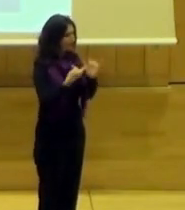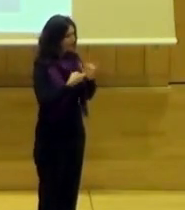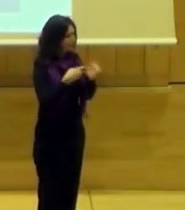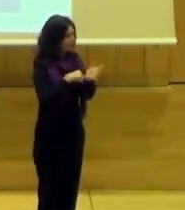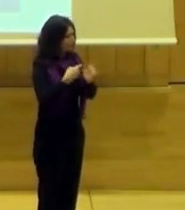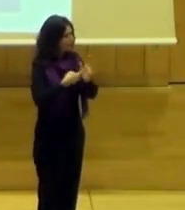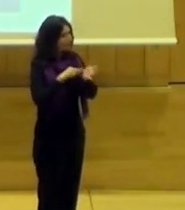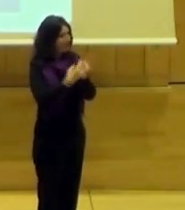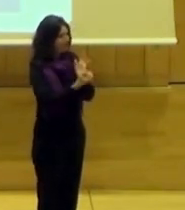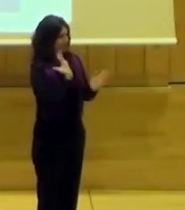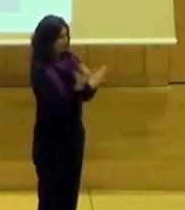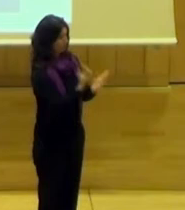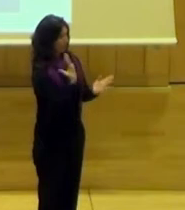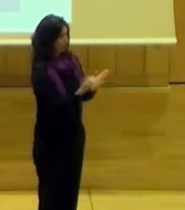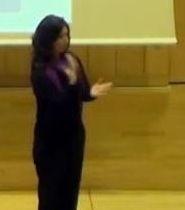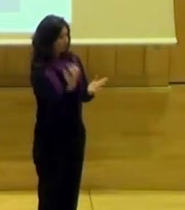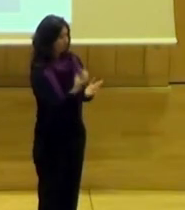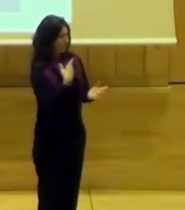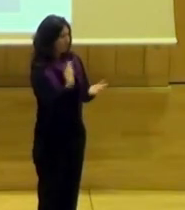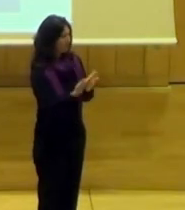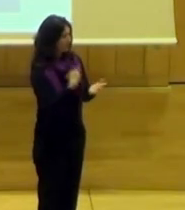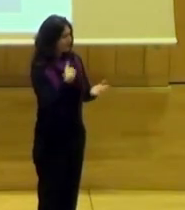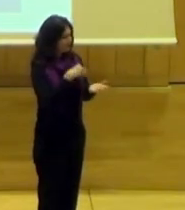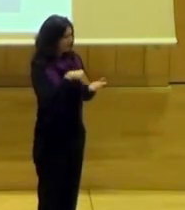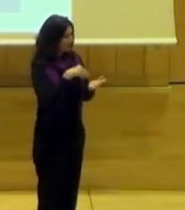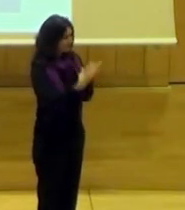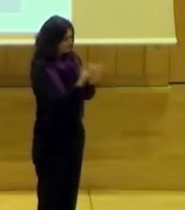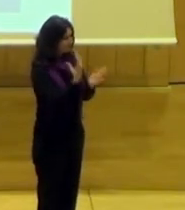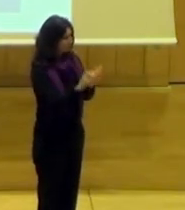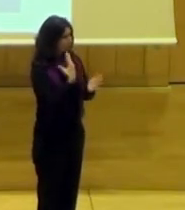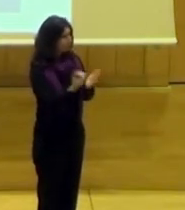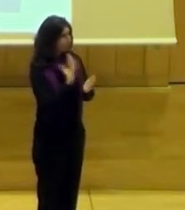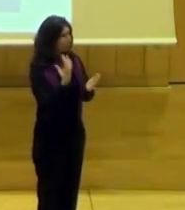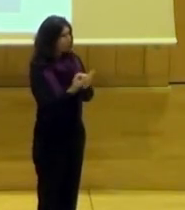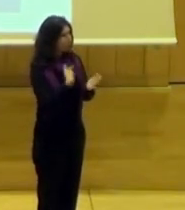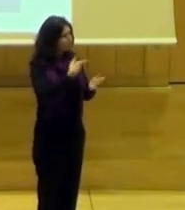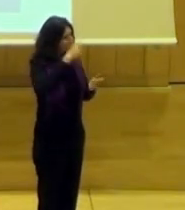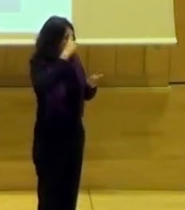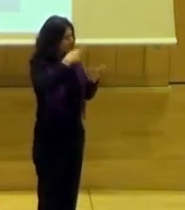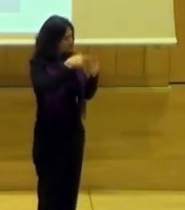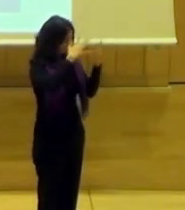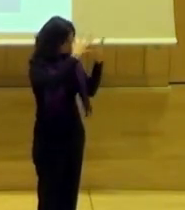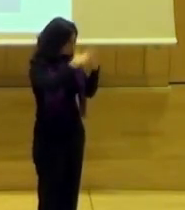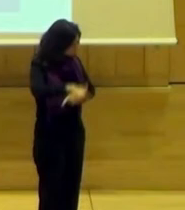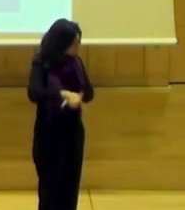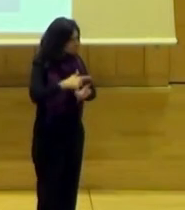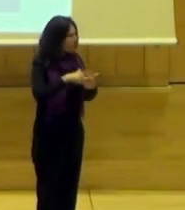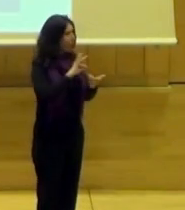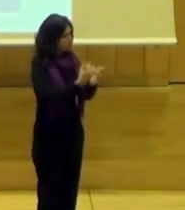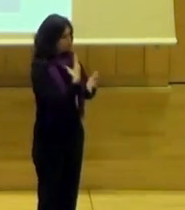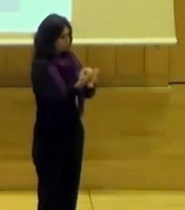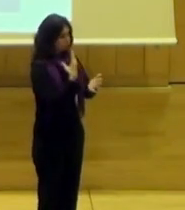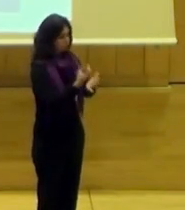tecnologías nos dan una información pero muchas veces no somos capaces de procesarla o, digamos, darle